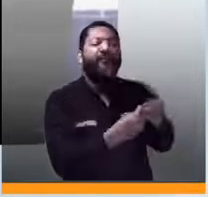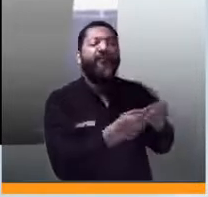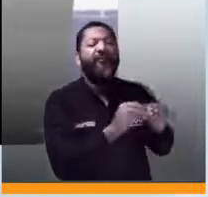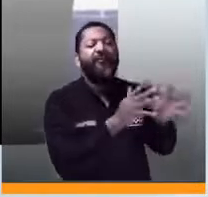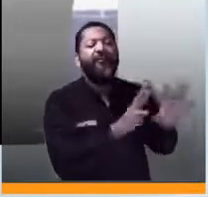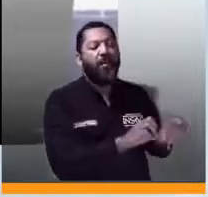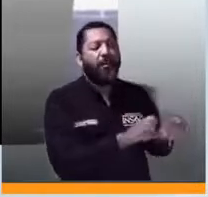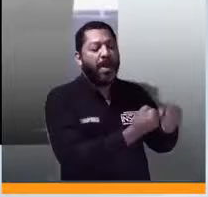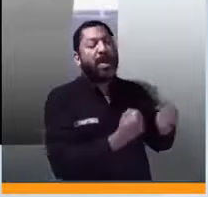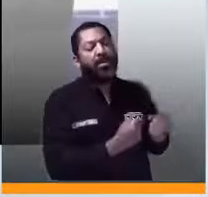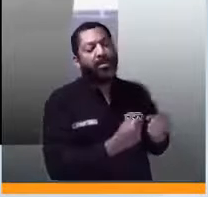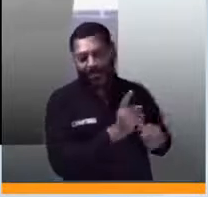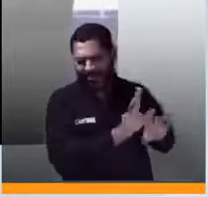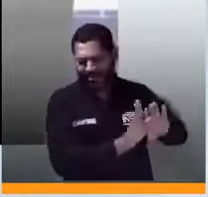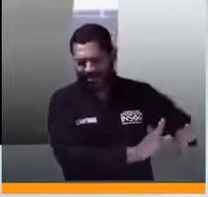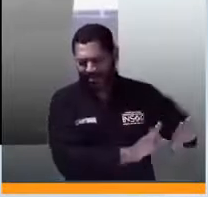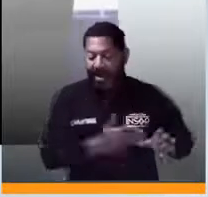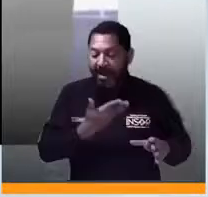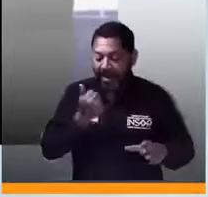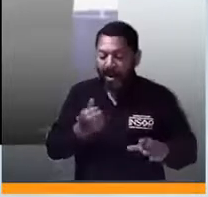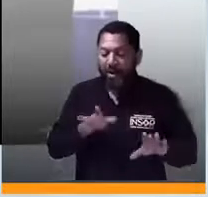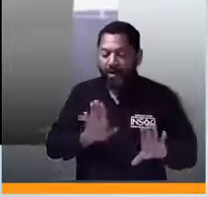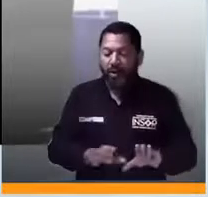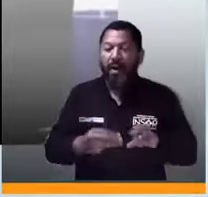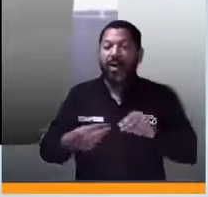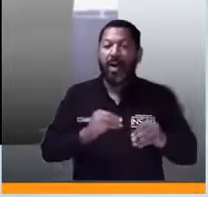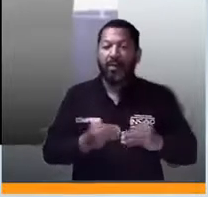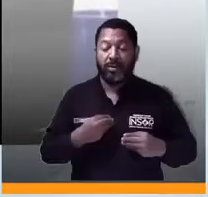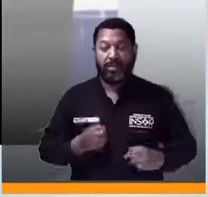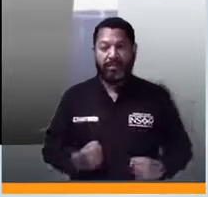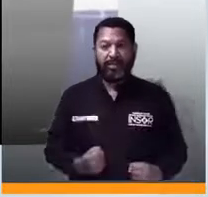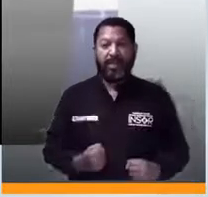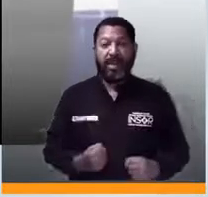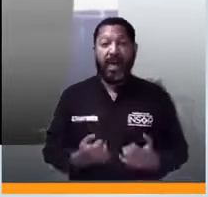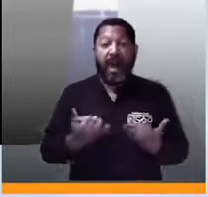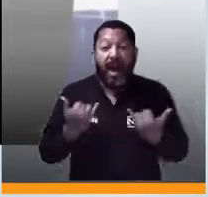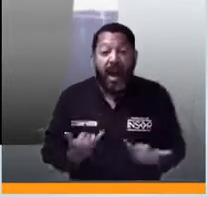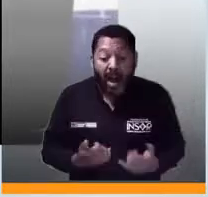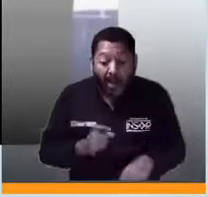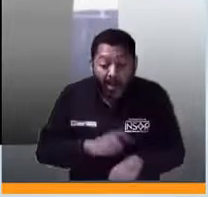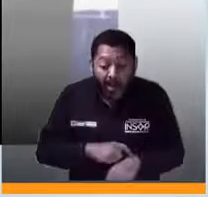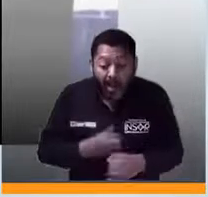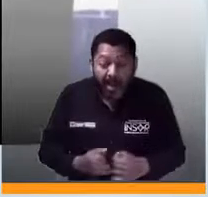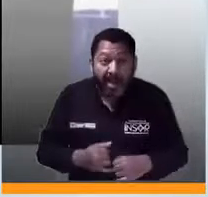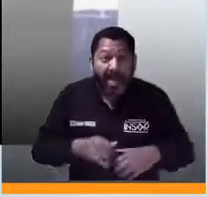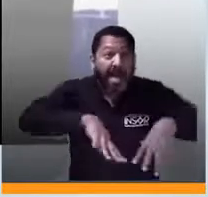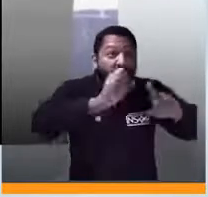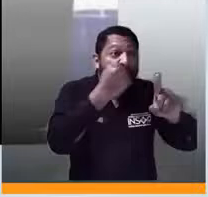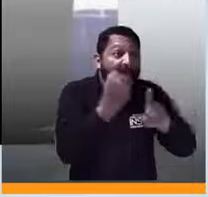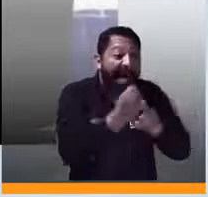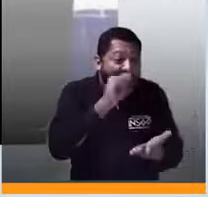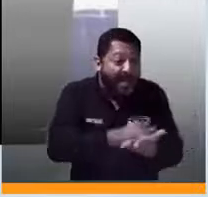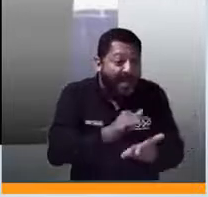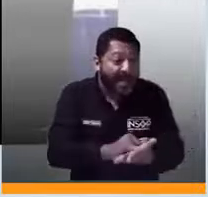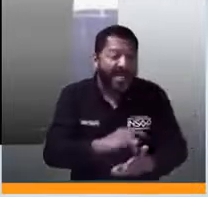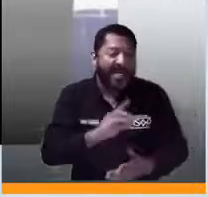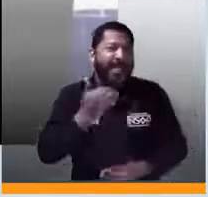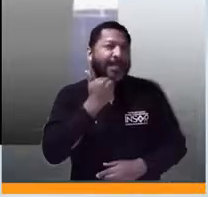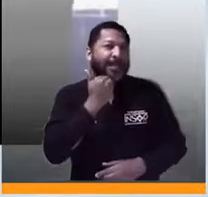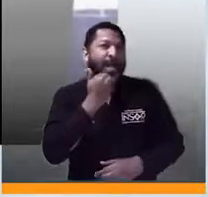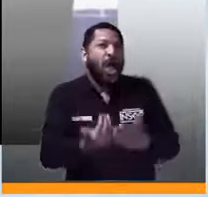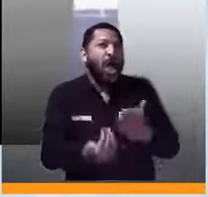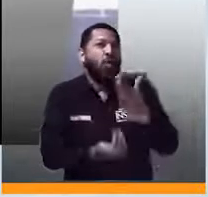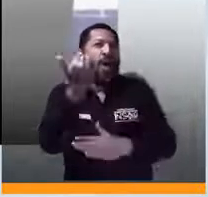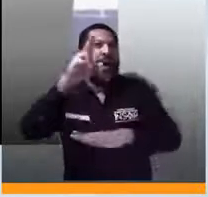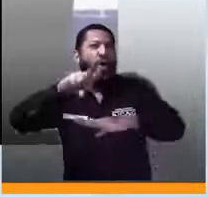que el vidrio o que son materiales que al primer contacto se rompen. Porque a partir de este momento la sociedad no va a ser la misma, no sé si será una nueva realidad, una